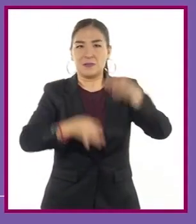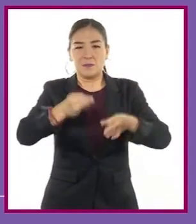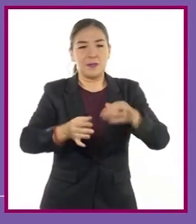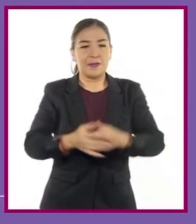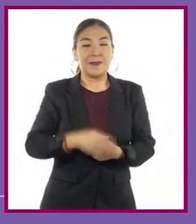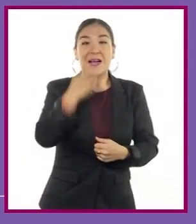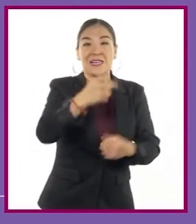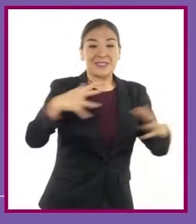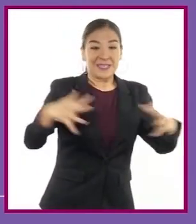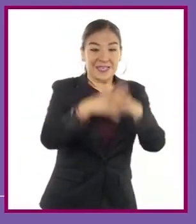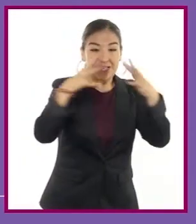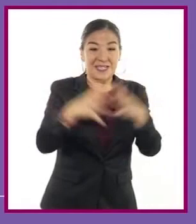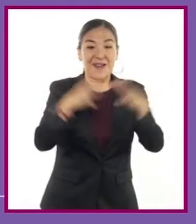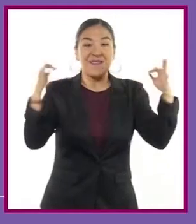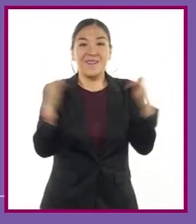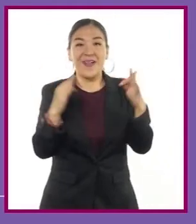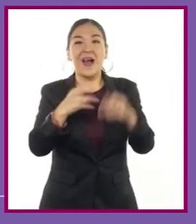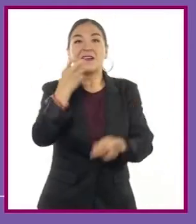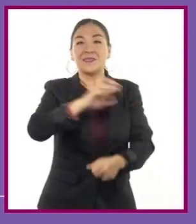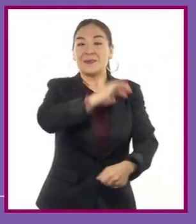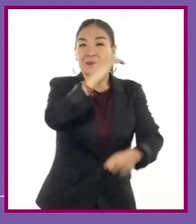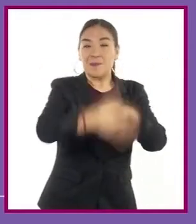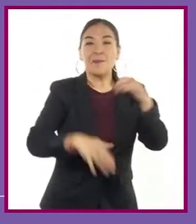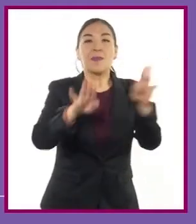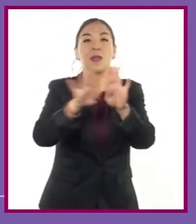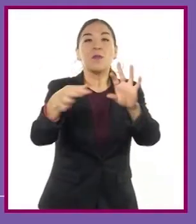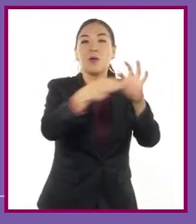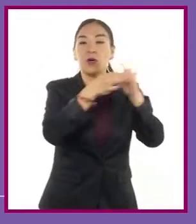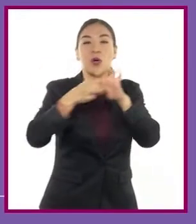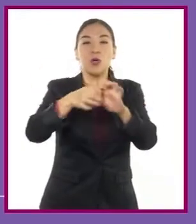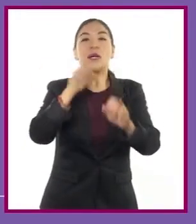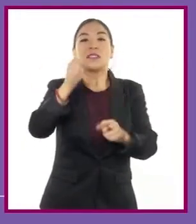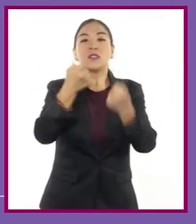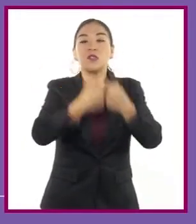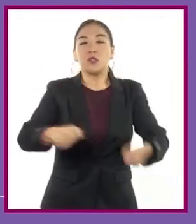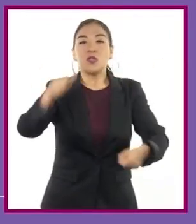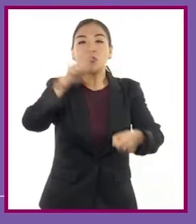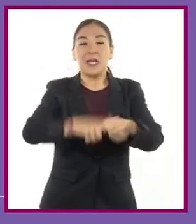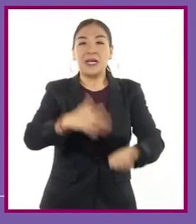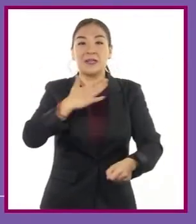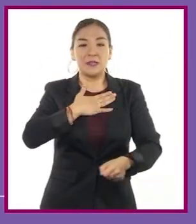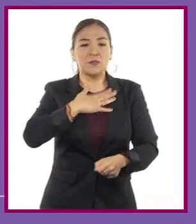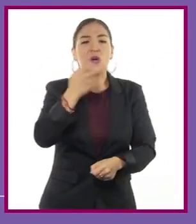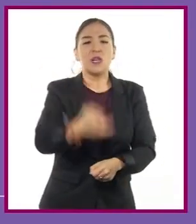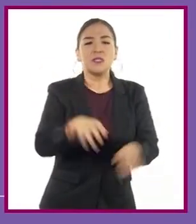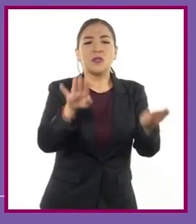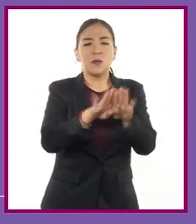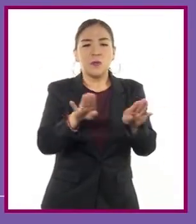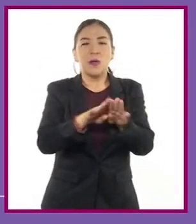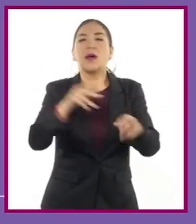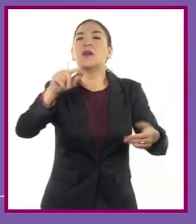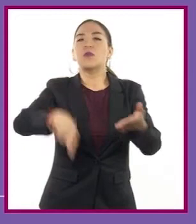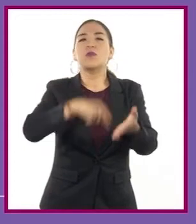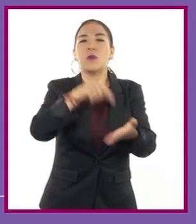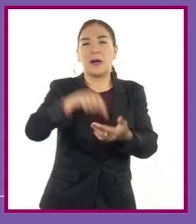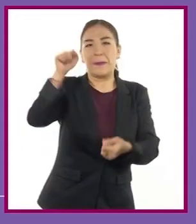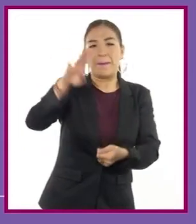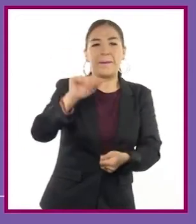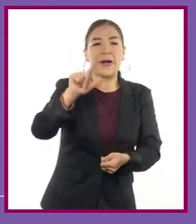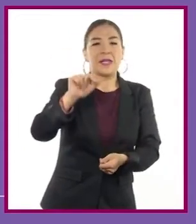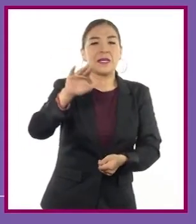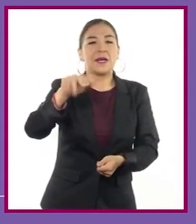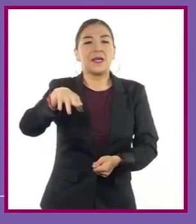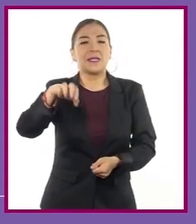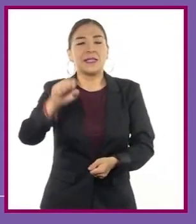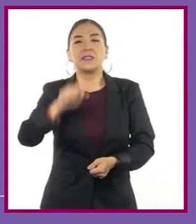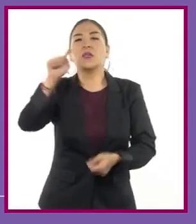tras la desintegración del bloque socialista en Europa, resurgió el nacionalismo en la región de los Balcanes,